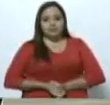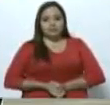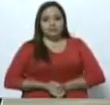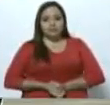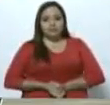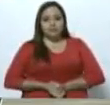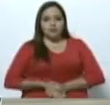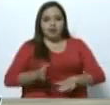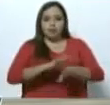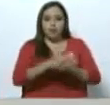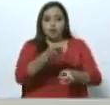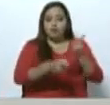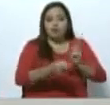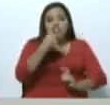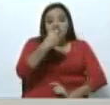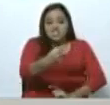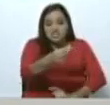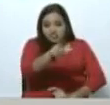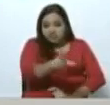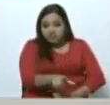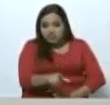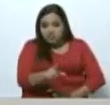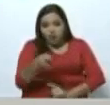Porque una cosa dicen y otras hacen.